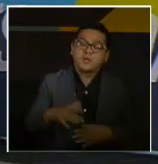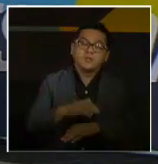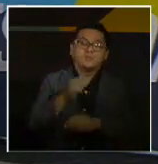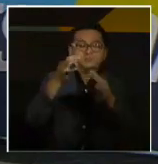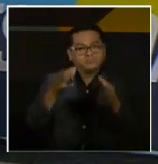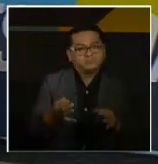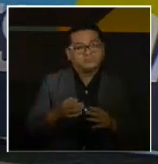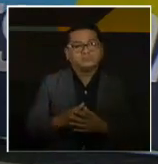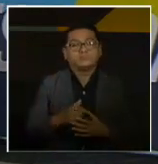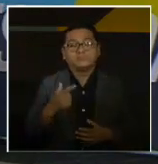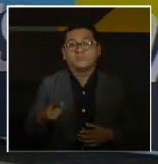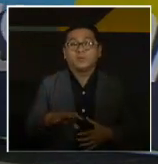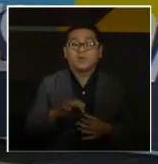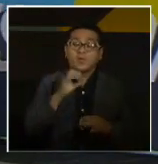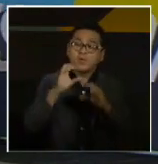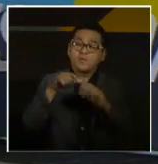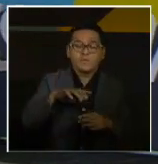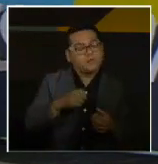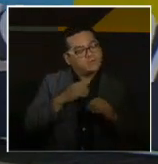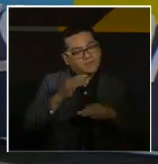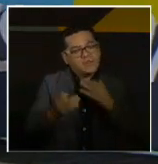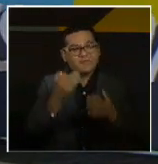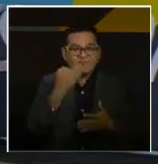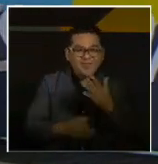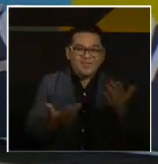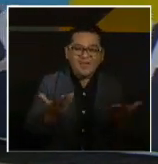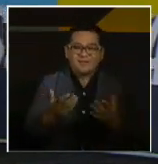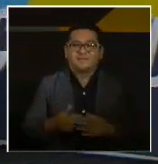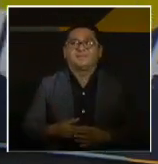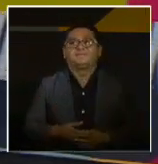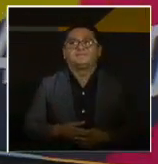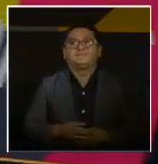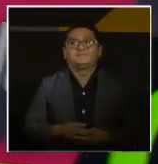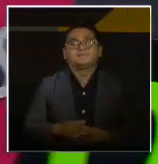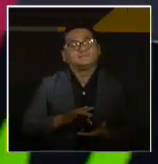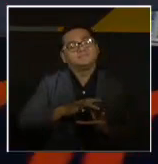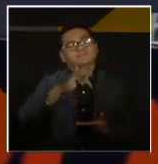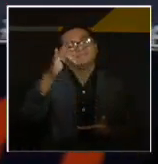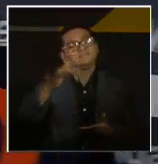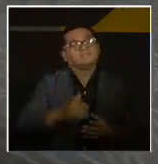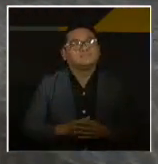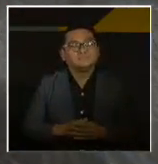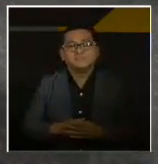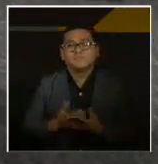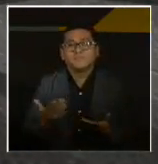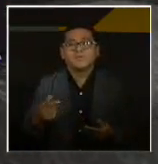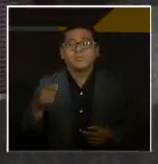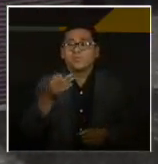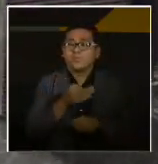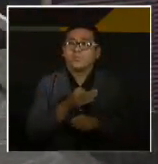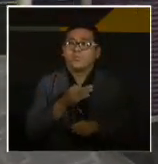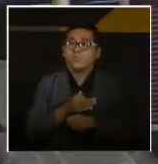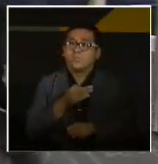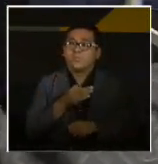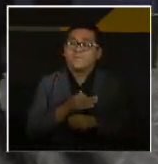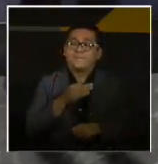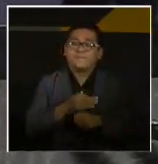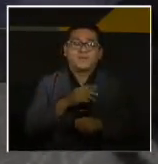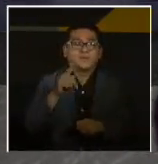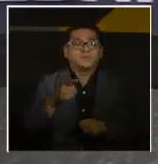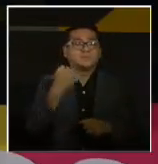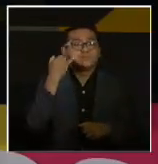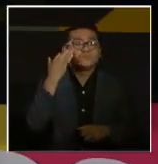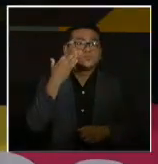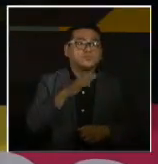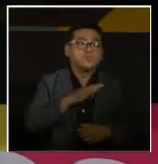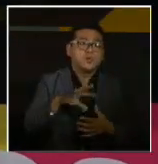las condiciones de esa comunicación tan fluida que tanta falta hace. Muchísimas gracias, candidato. Y es momento de pasar a la sección de redes sociales.